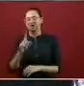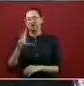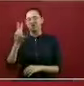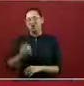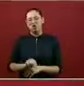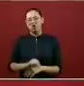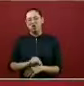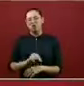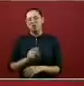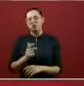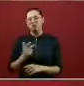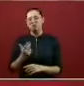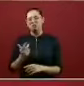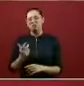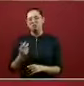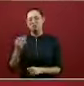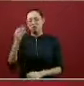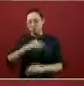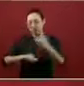todo fue